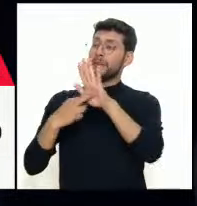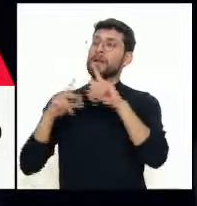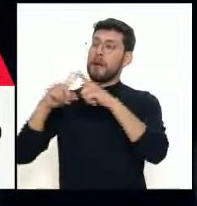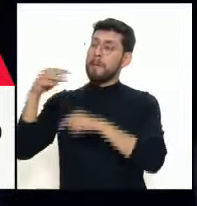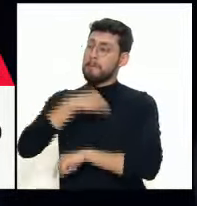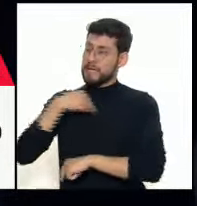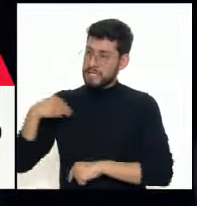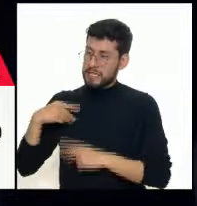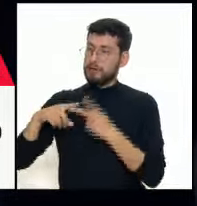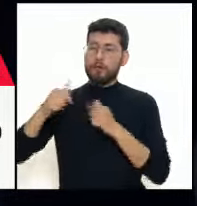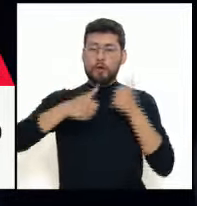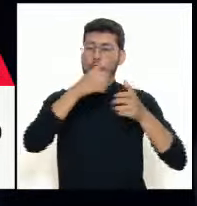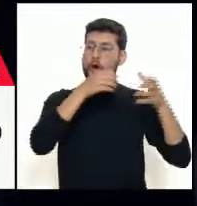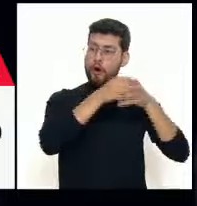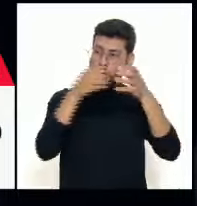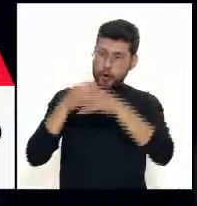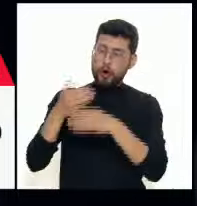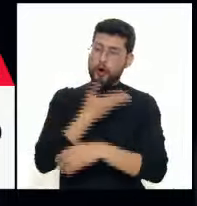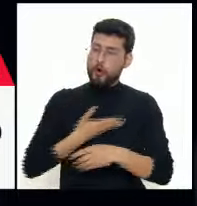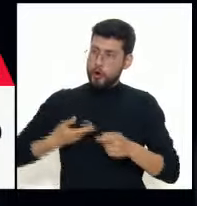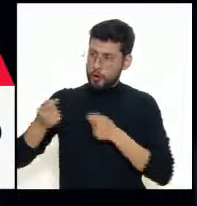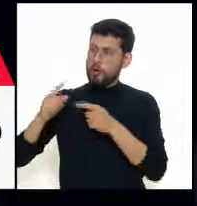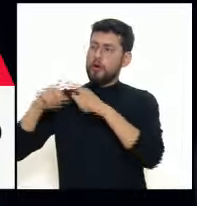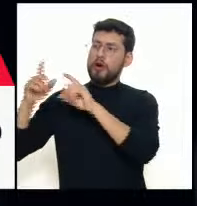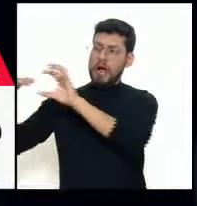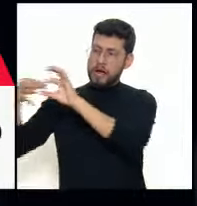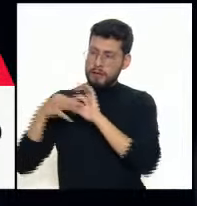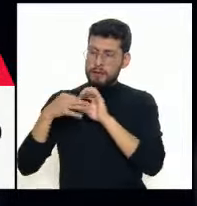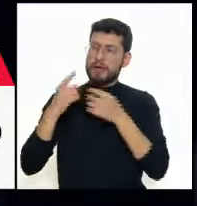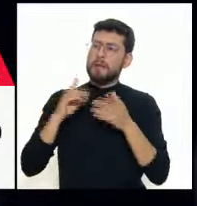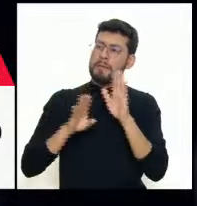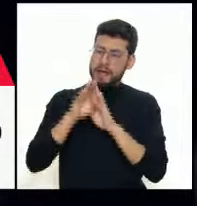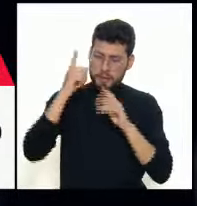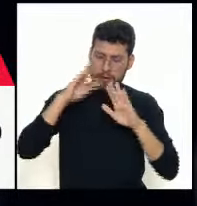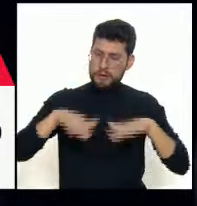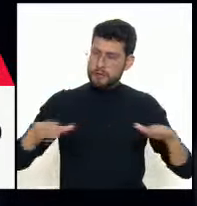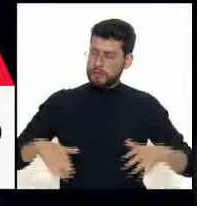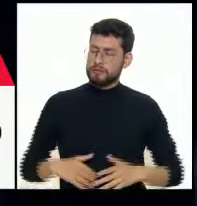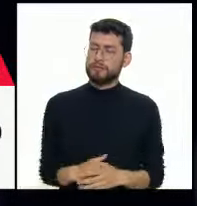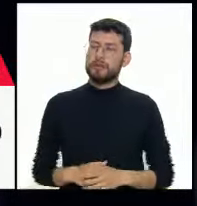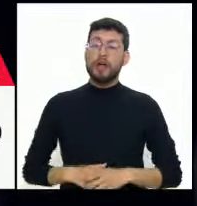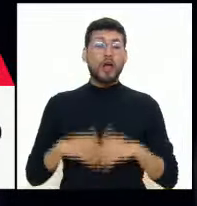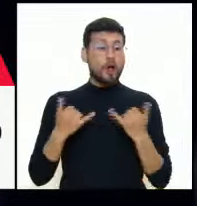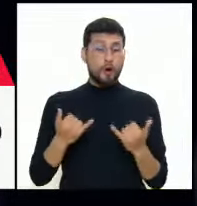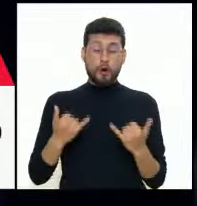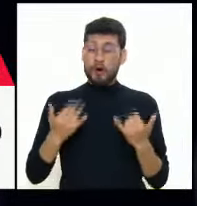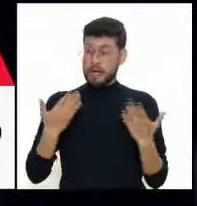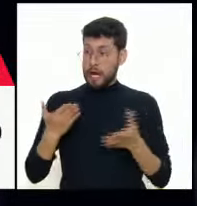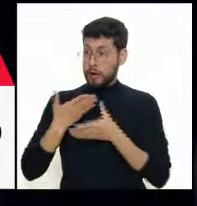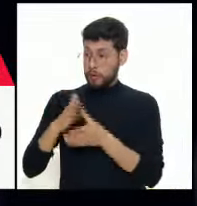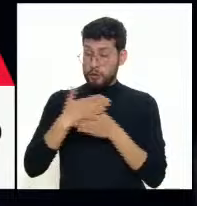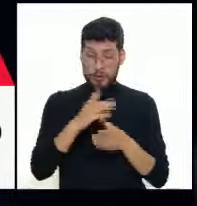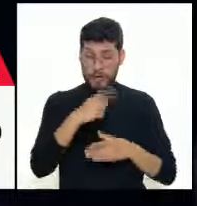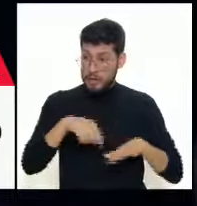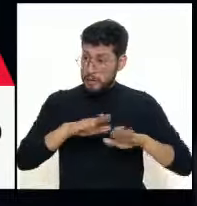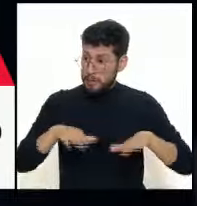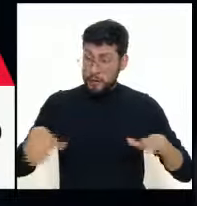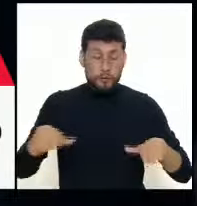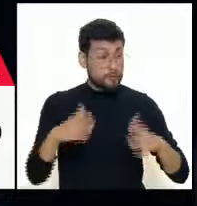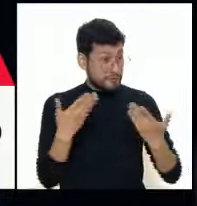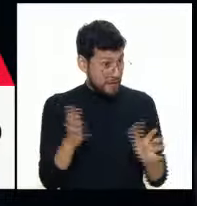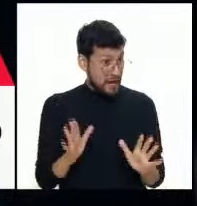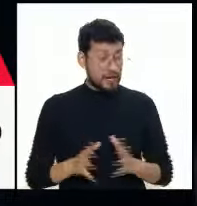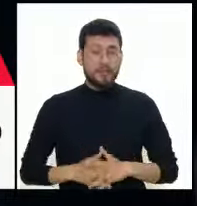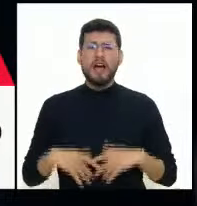de ministerios, entidades públicas y organizaciones vinculadas al desarrollo infantil. Ahora que hemos compartido con nuestros pequeños